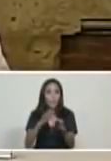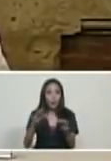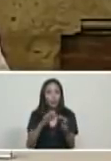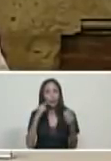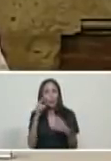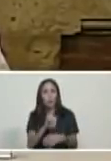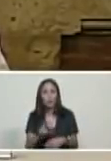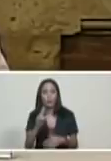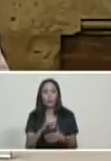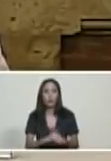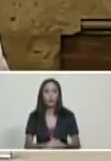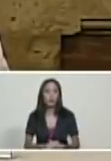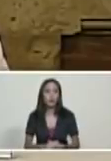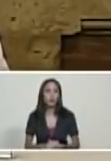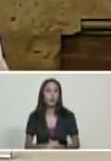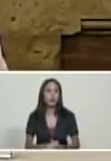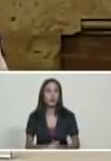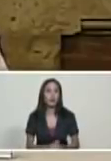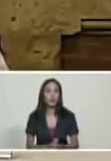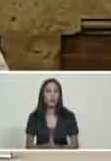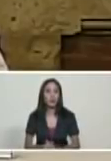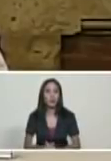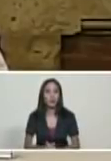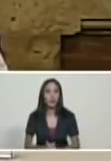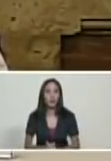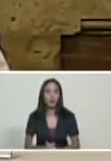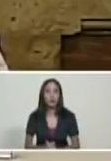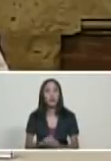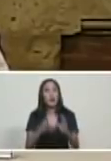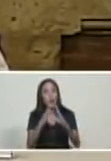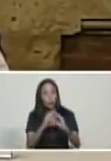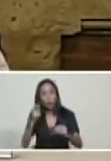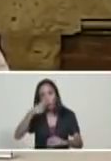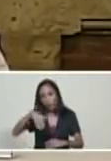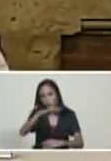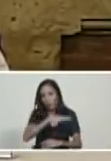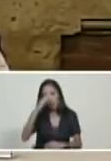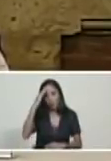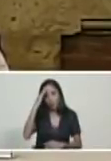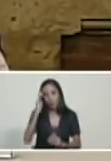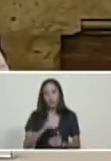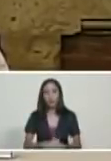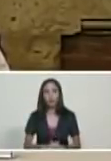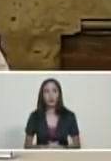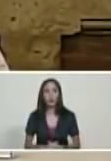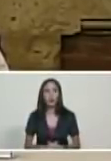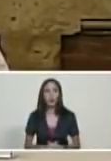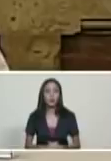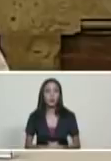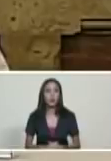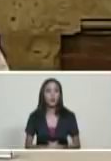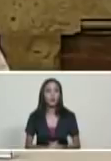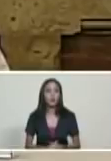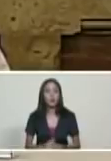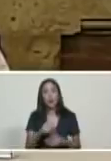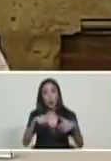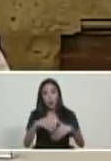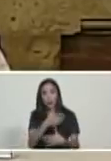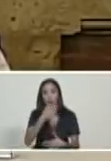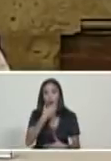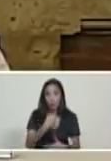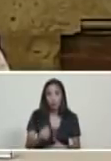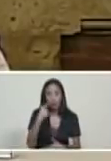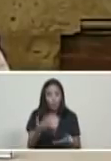tiene en bolívares y en moneda convertible, y el pueblo venezolano en estas Navidades